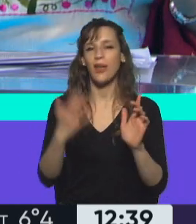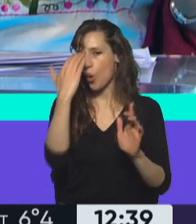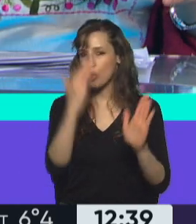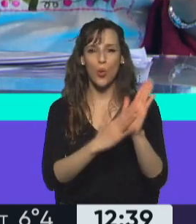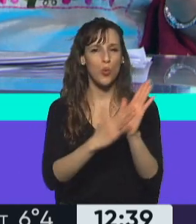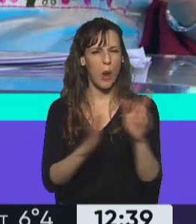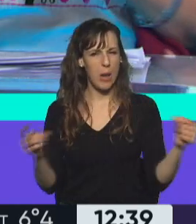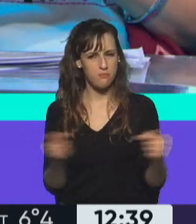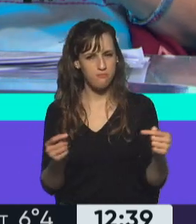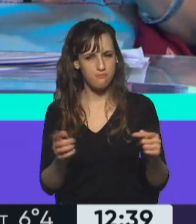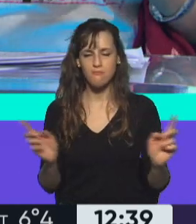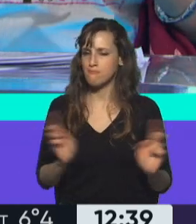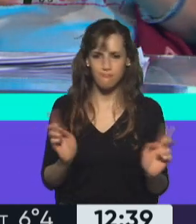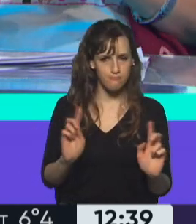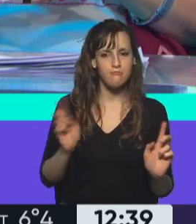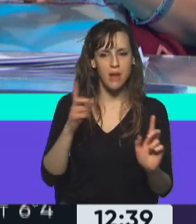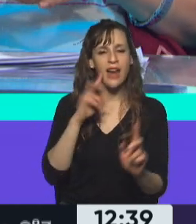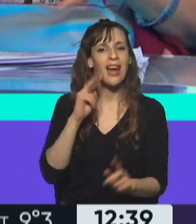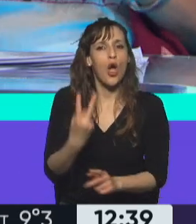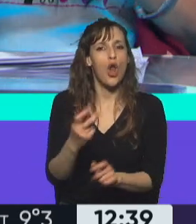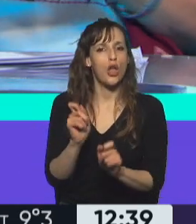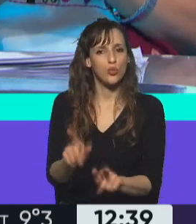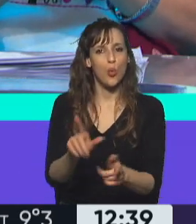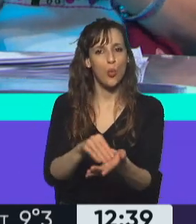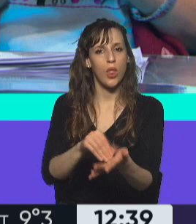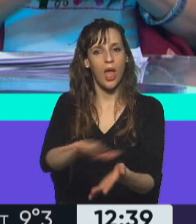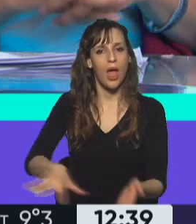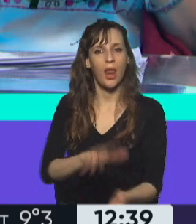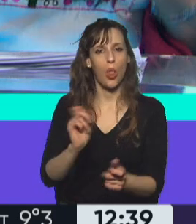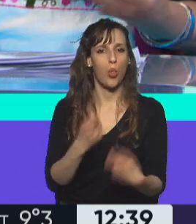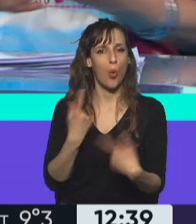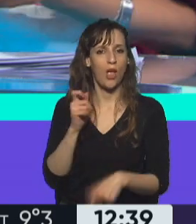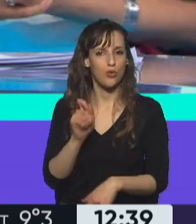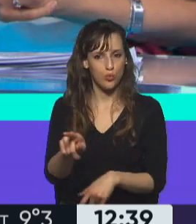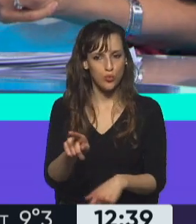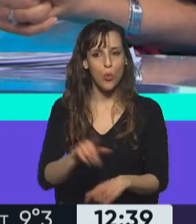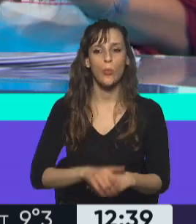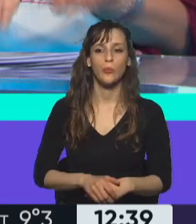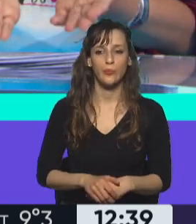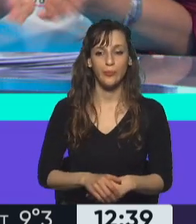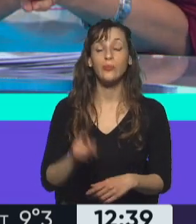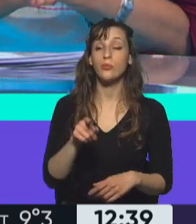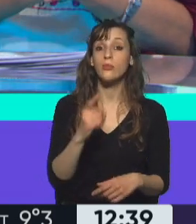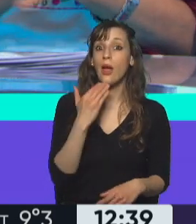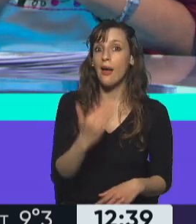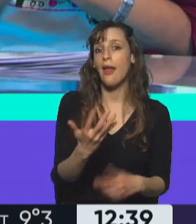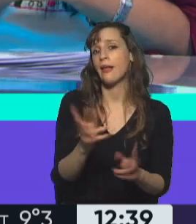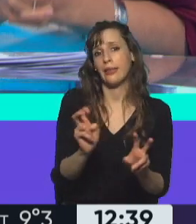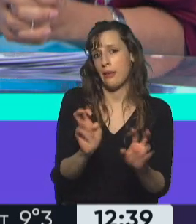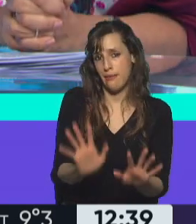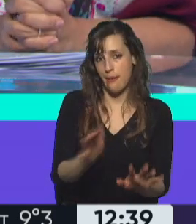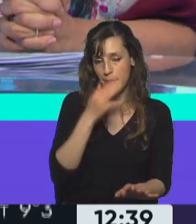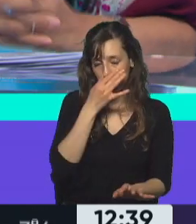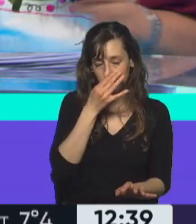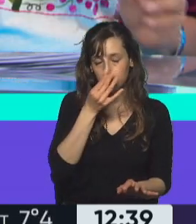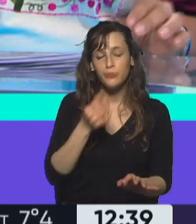sí, también se reconoce esa propiedad comunitaria de las tierras con ciertas características especiales en base a reparación histórica. Déjame que te pregunte,